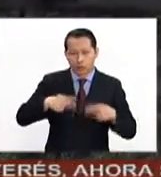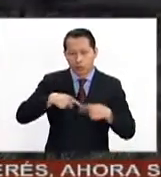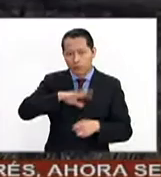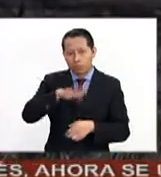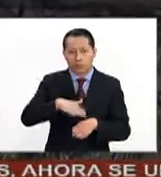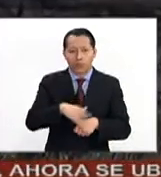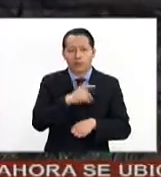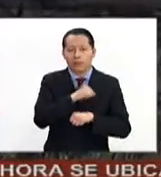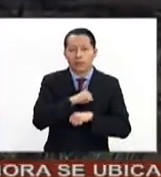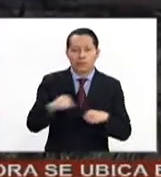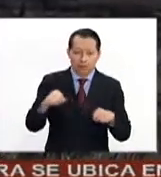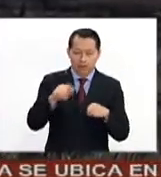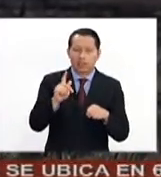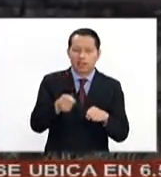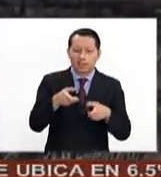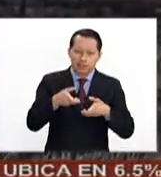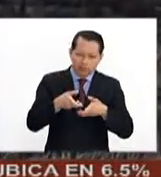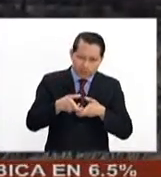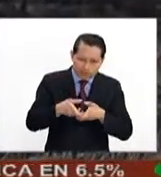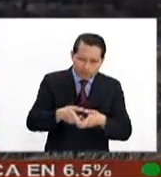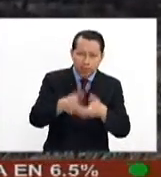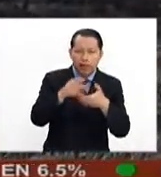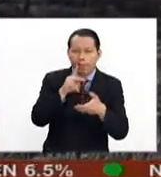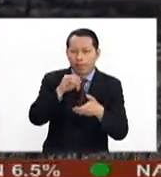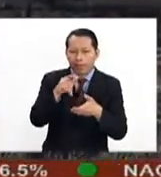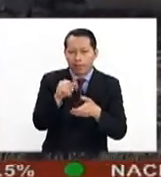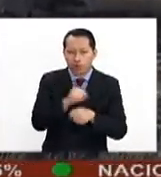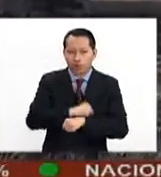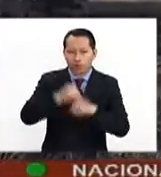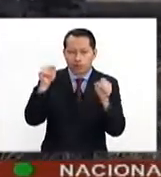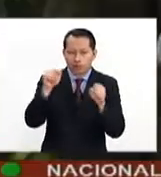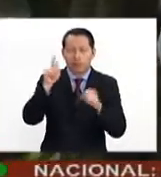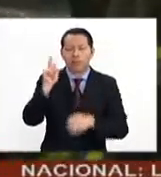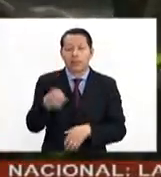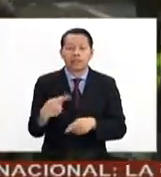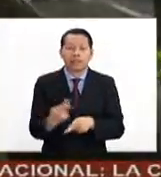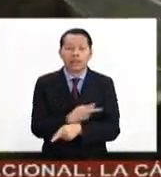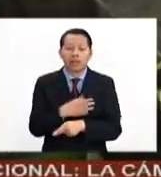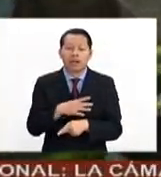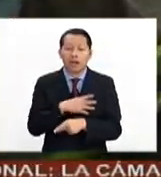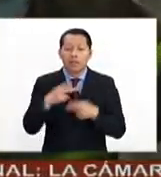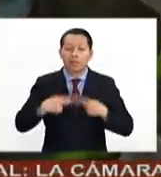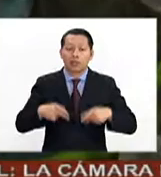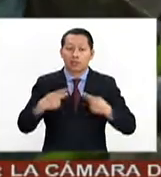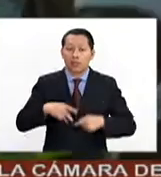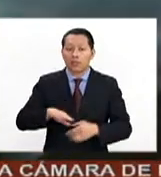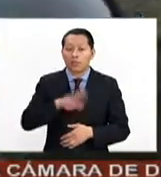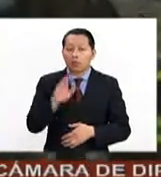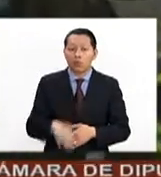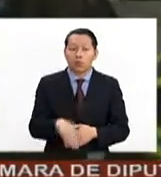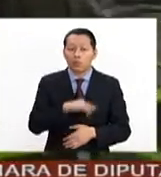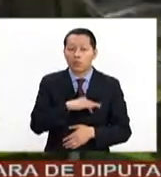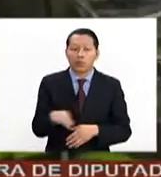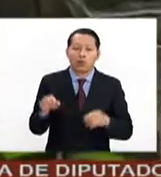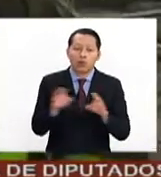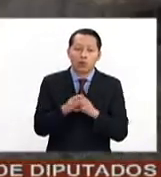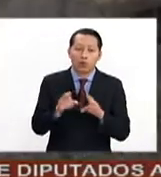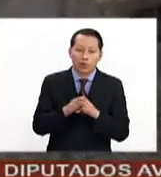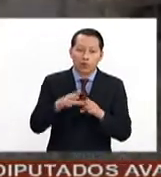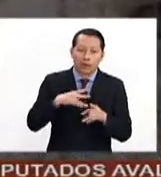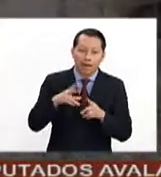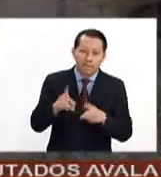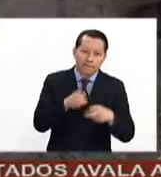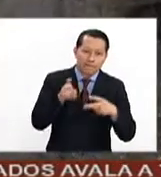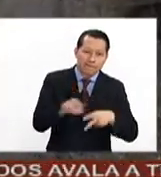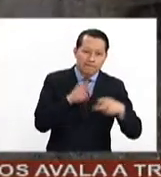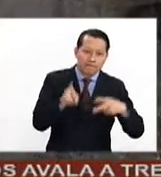de que explotara una toma clandestina en un ducto de Pemex. De acuerdo con los primeros reportes, la persona que falleció podría haber estado ordeñando el